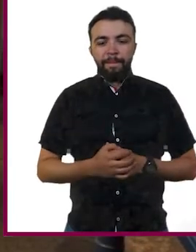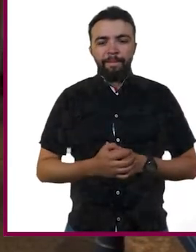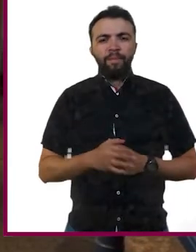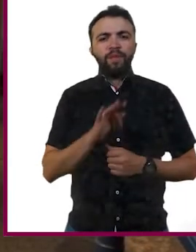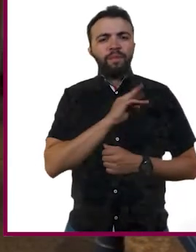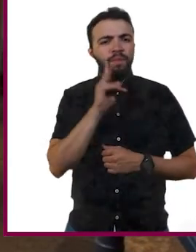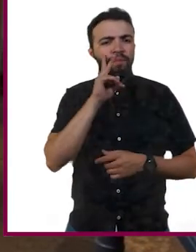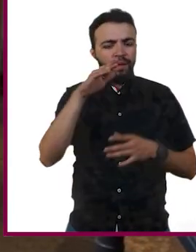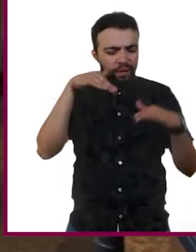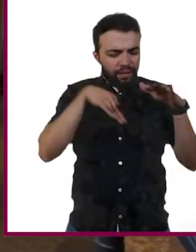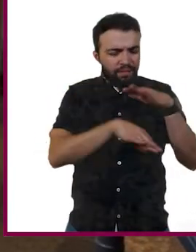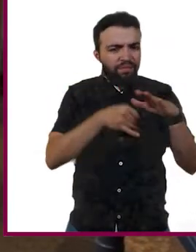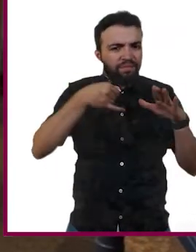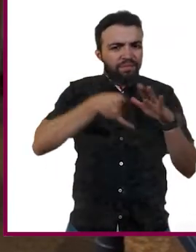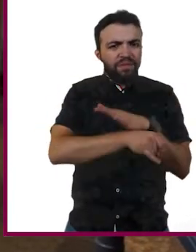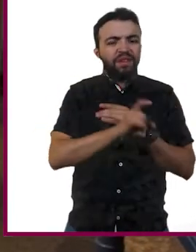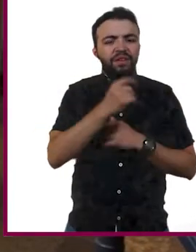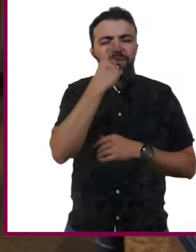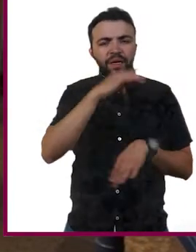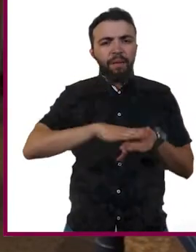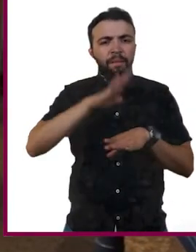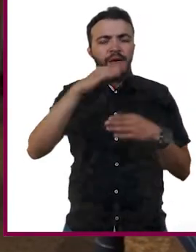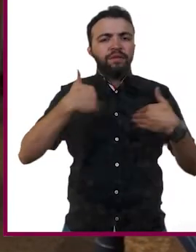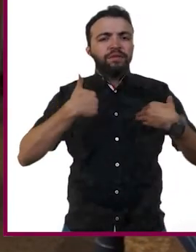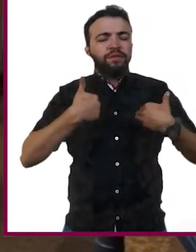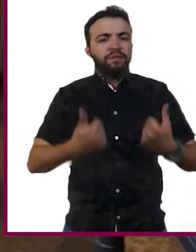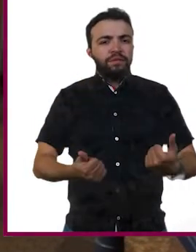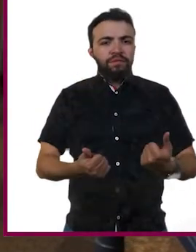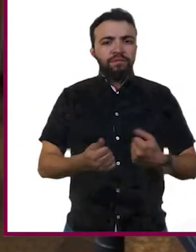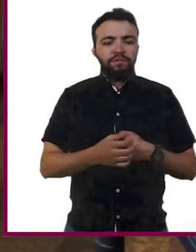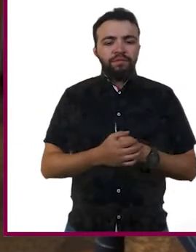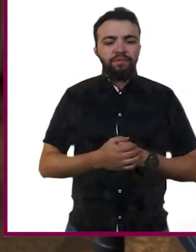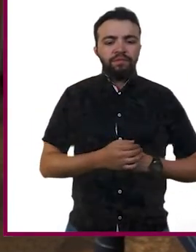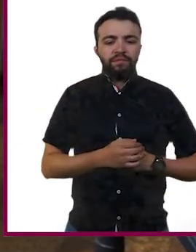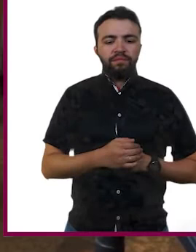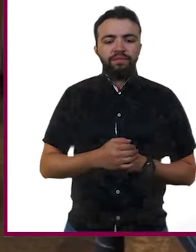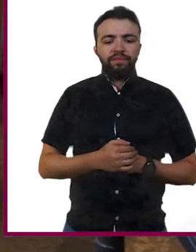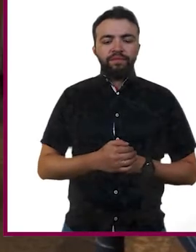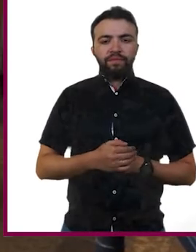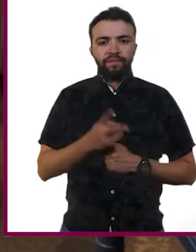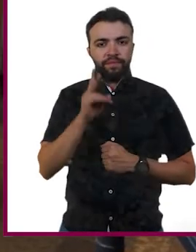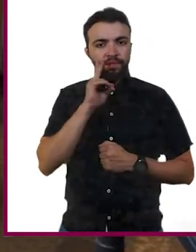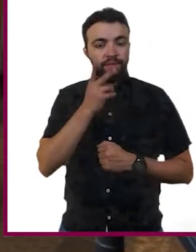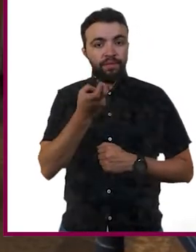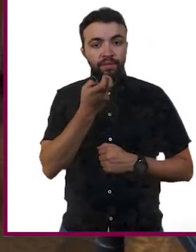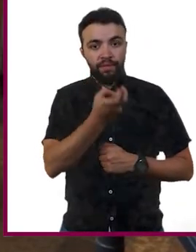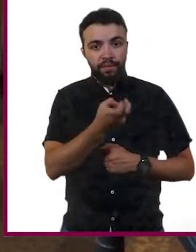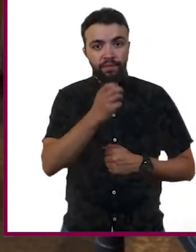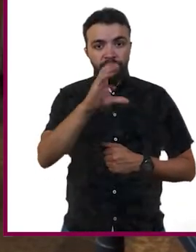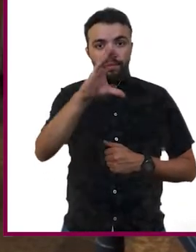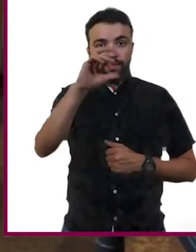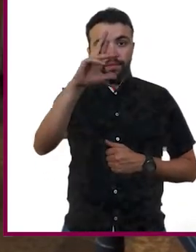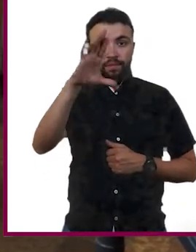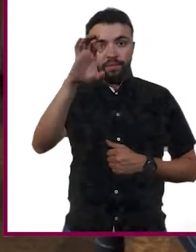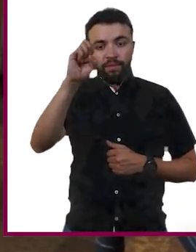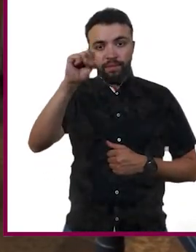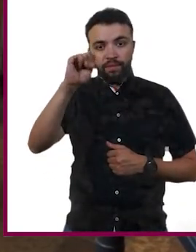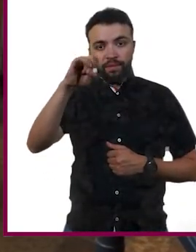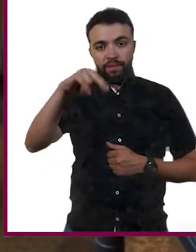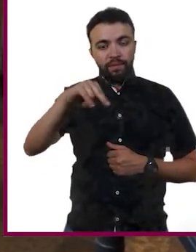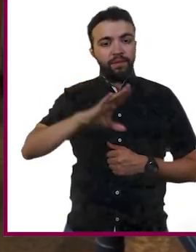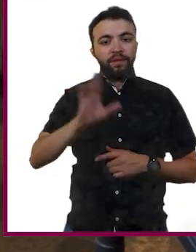el interior de un clavecín para poder comprenderlo mejor? Claro que sí. Mira, este es un clavecín.